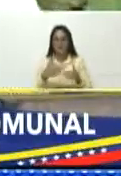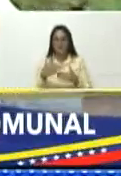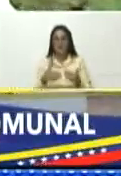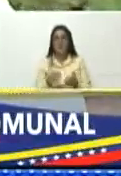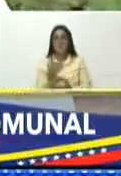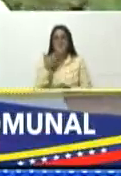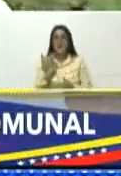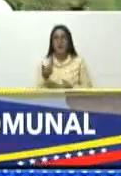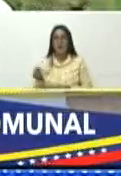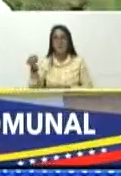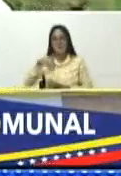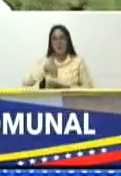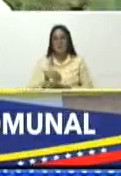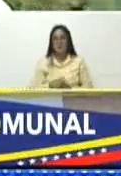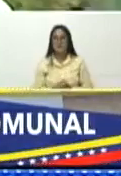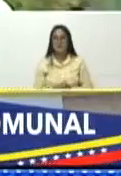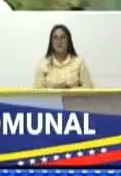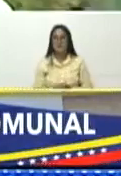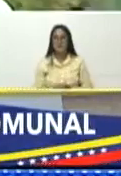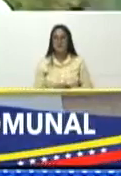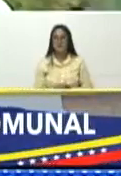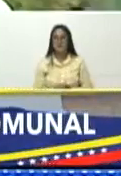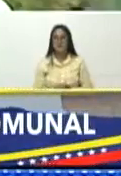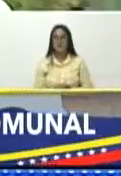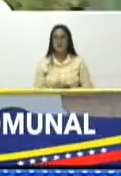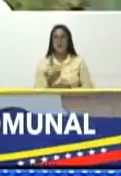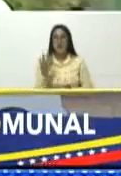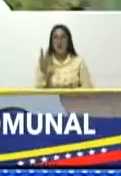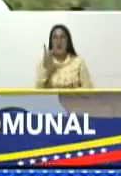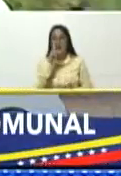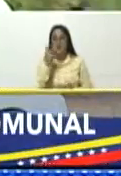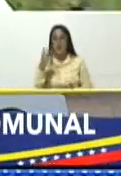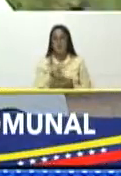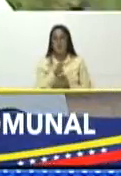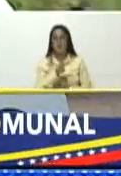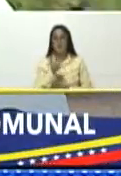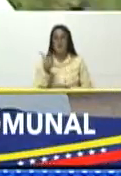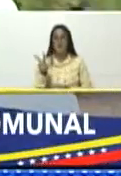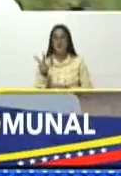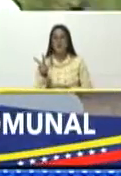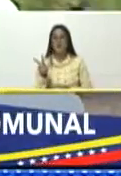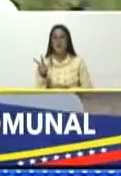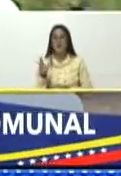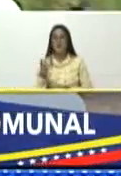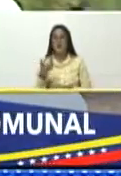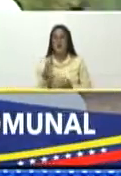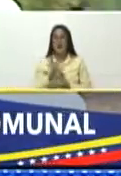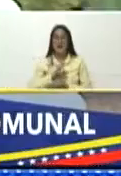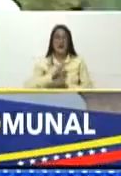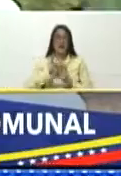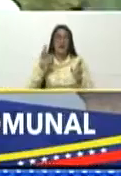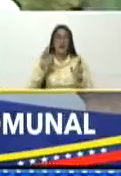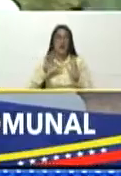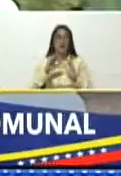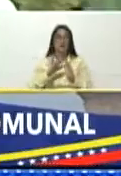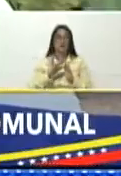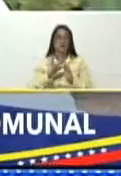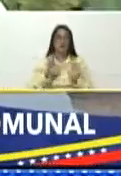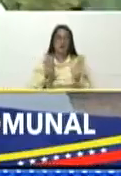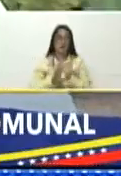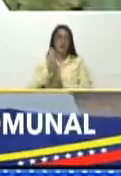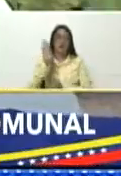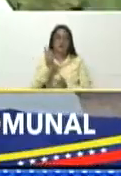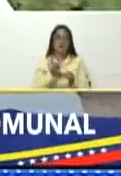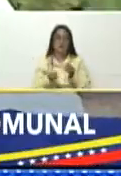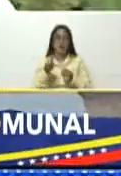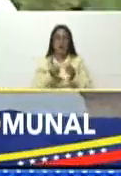2021, mejoramos más. Y año 2022, estamos rompiendo los récords del mundo de crecimiento